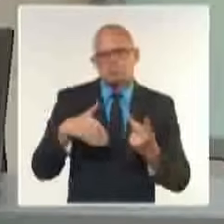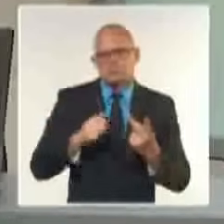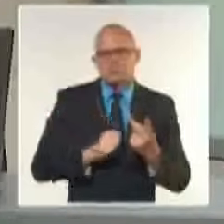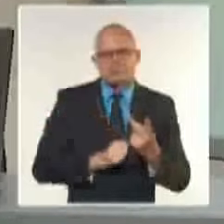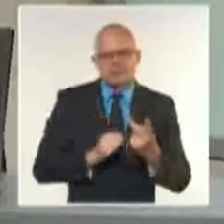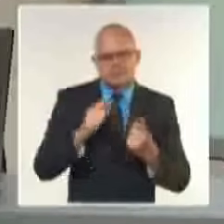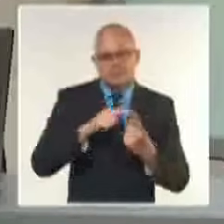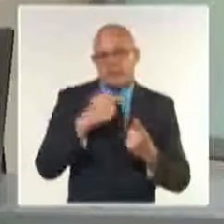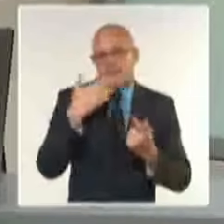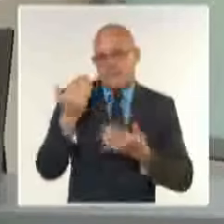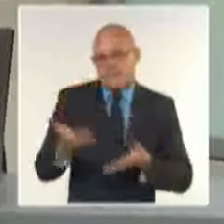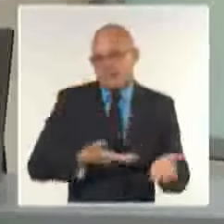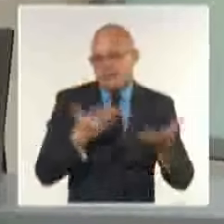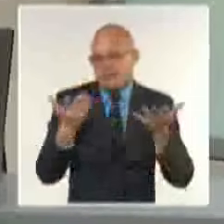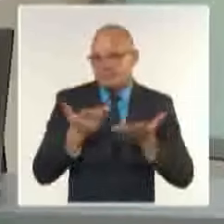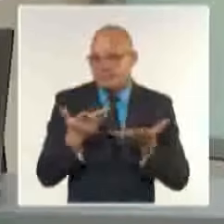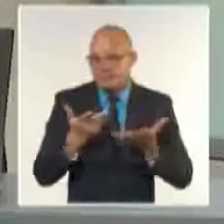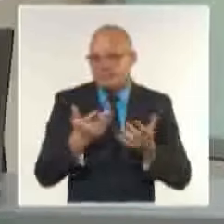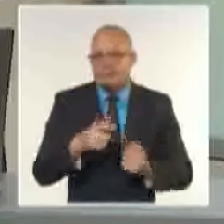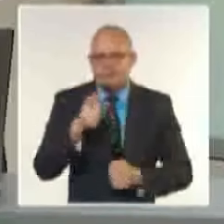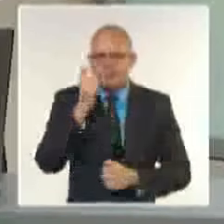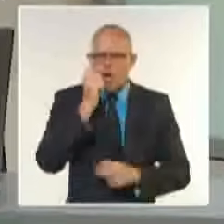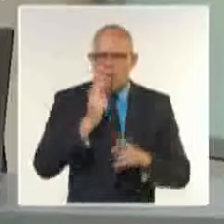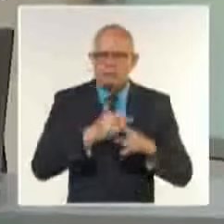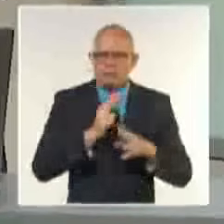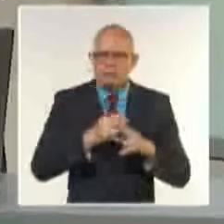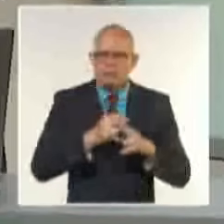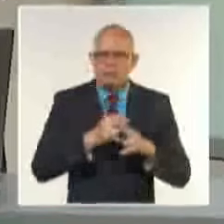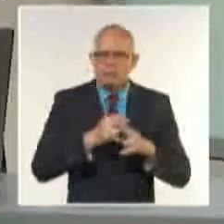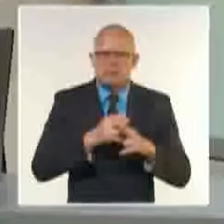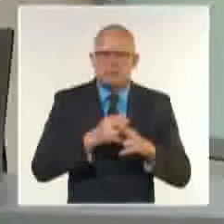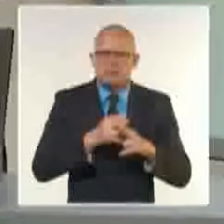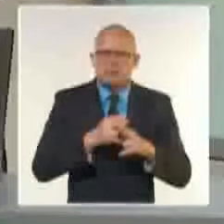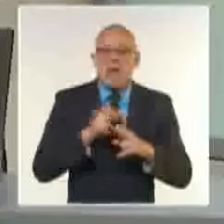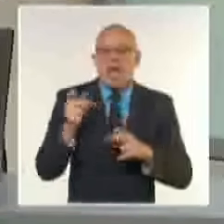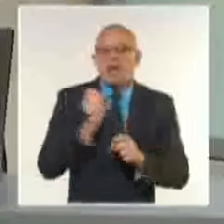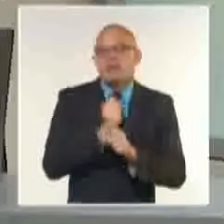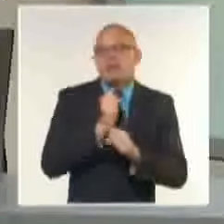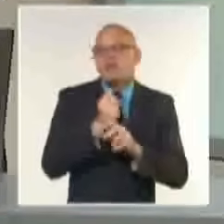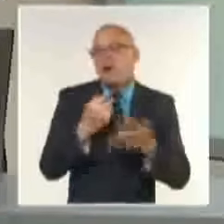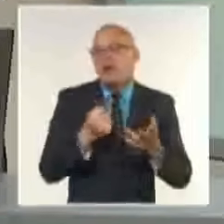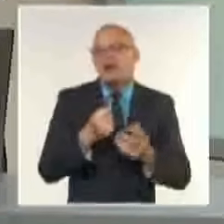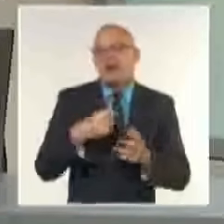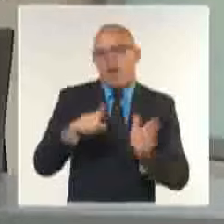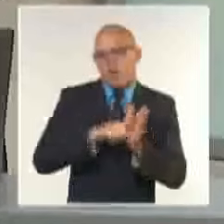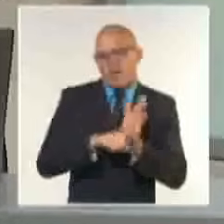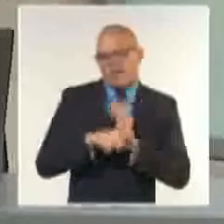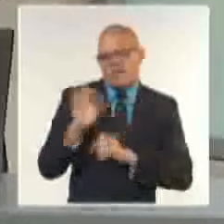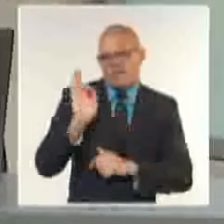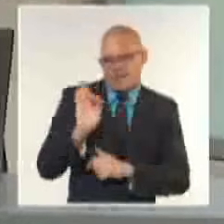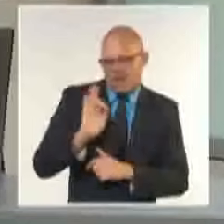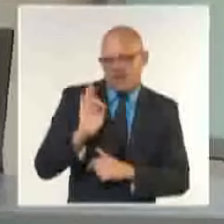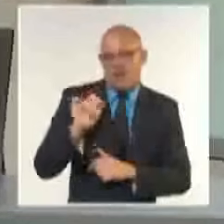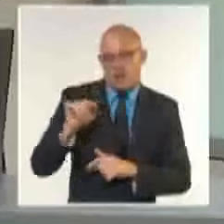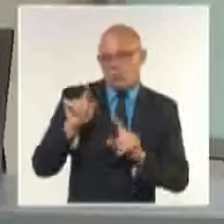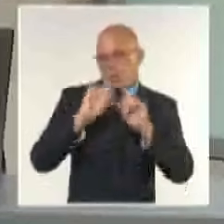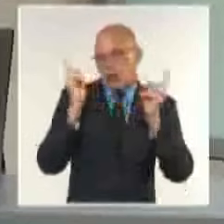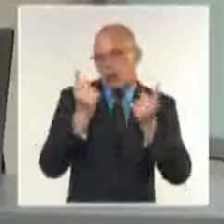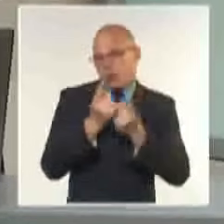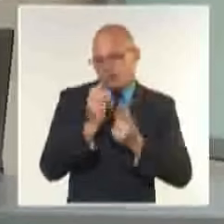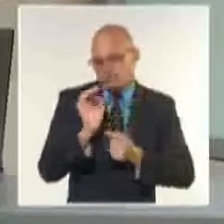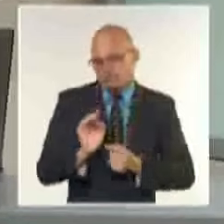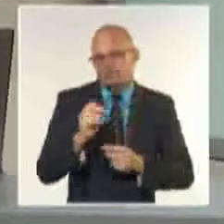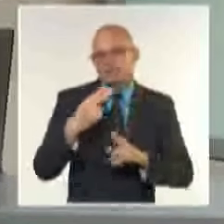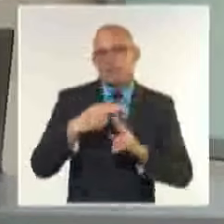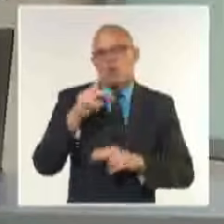la bienvenida a el fiscal jefe de dirección de las verificaciones fiscales en la Fiscalía General de la República, Luis Pérez